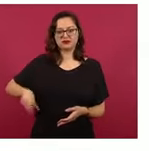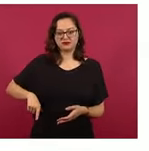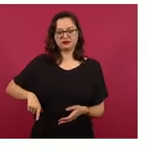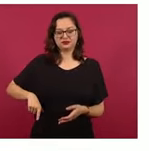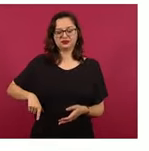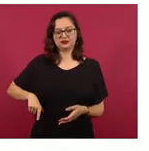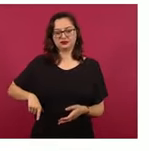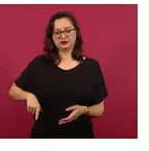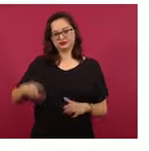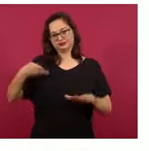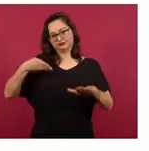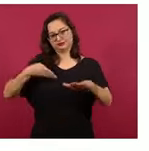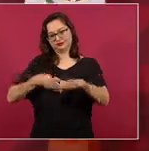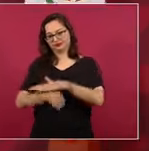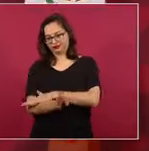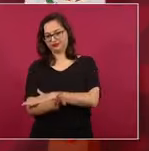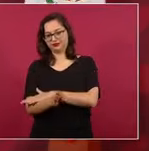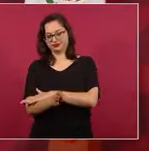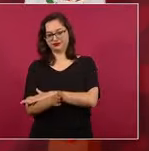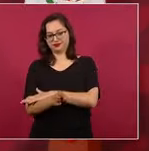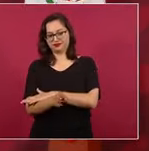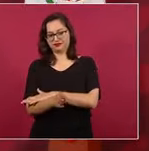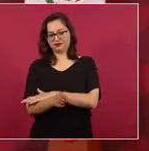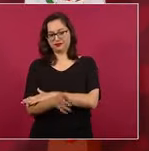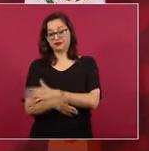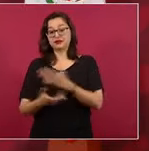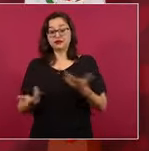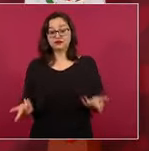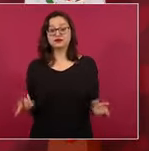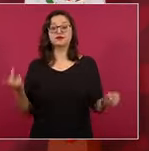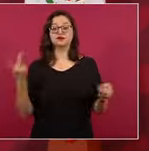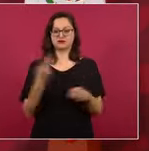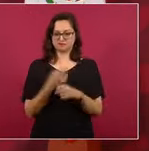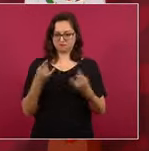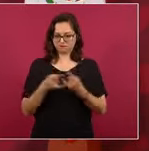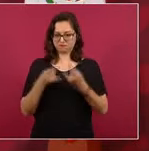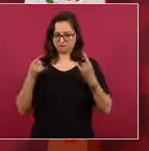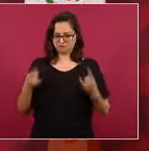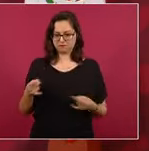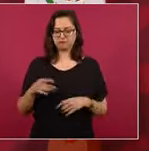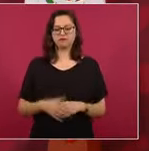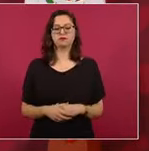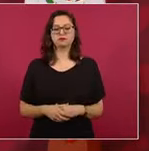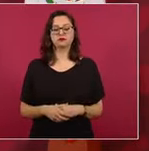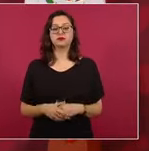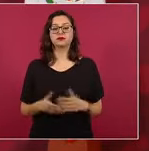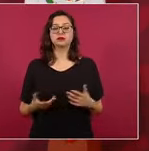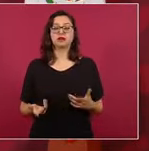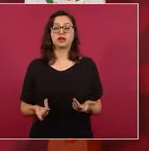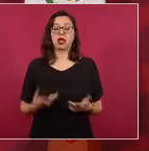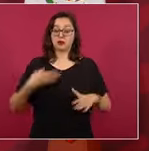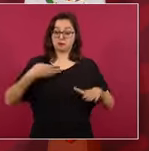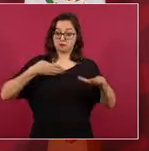historia. No se habían podido comprar vagones del metro